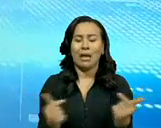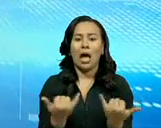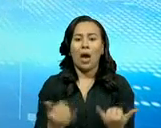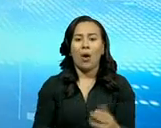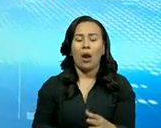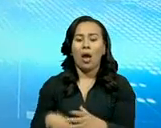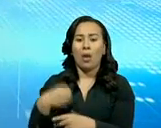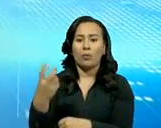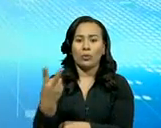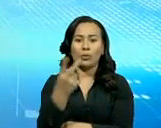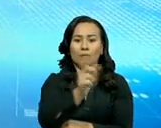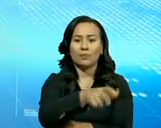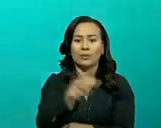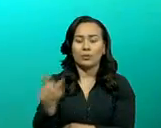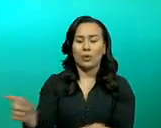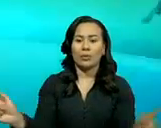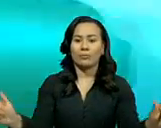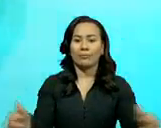a dos legisladoras.